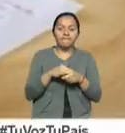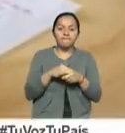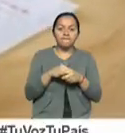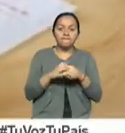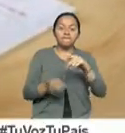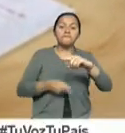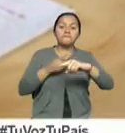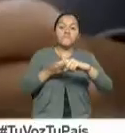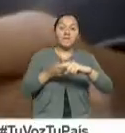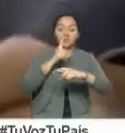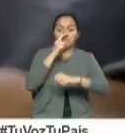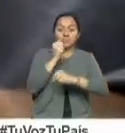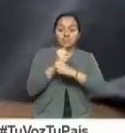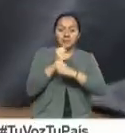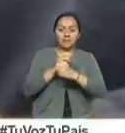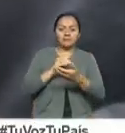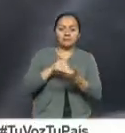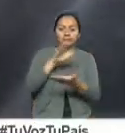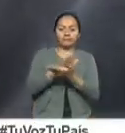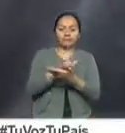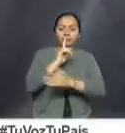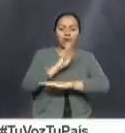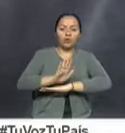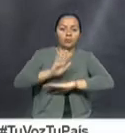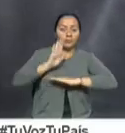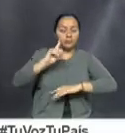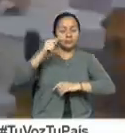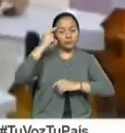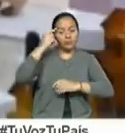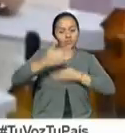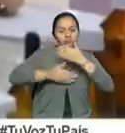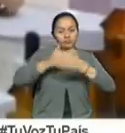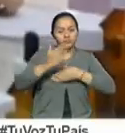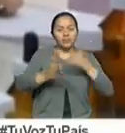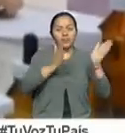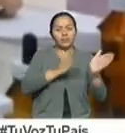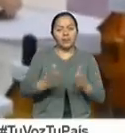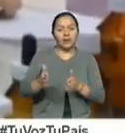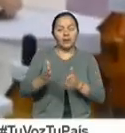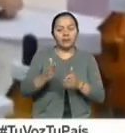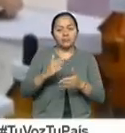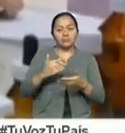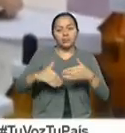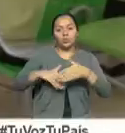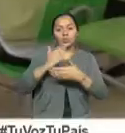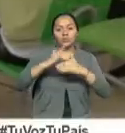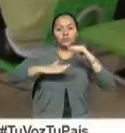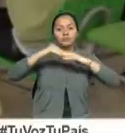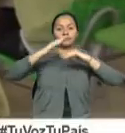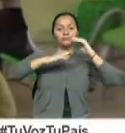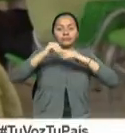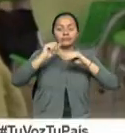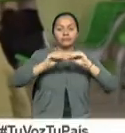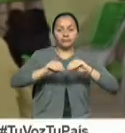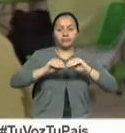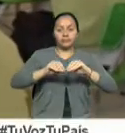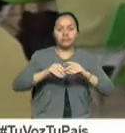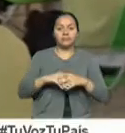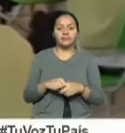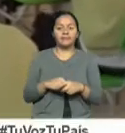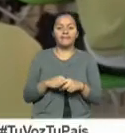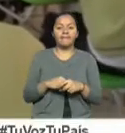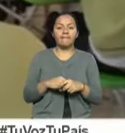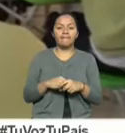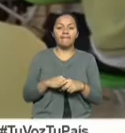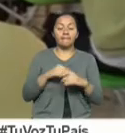Además, el funcionario destacó el compromiso del Gobierno Nacional en el plan de fortalecimiento de la nueva infraestructura educativa.